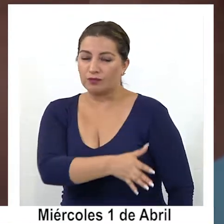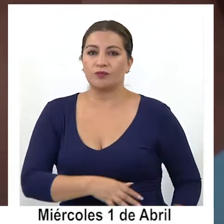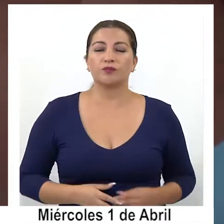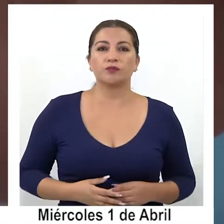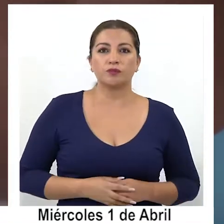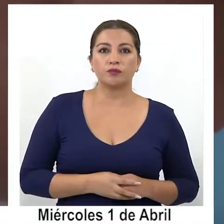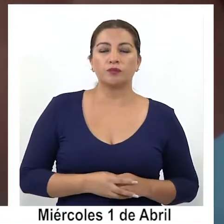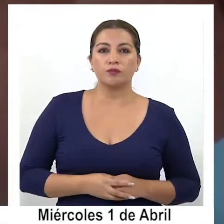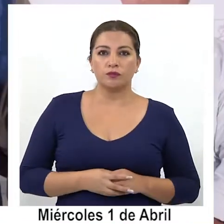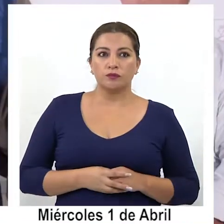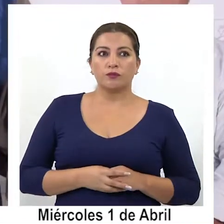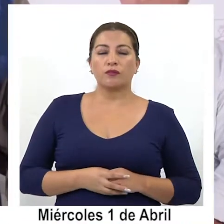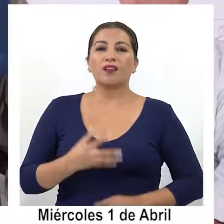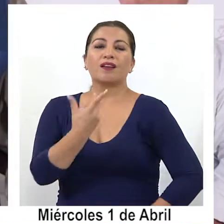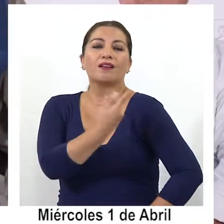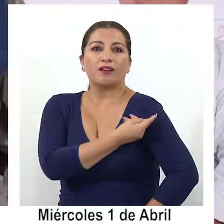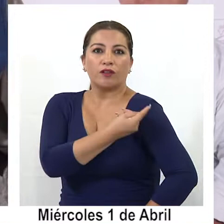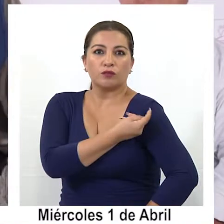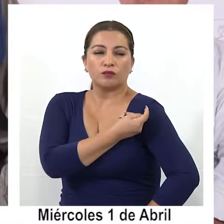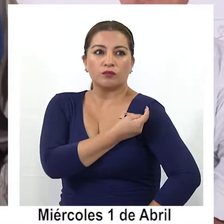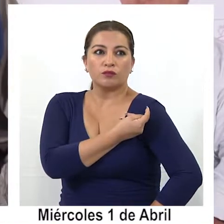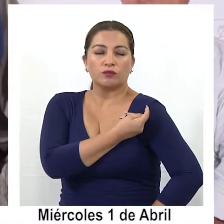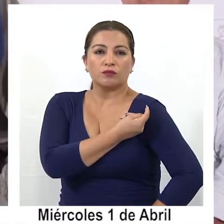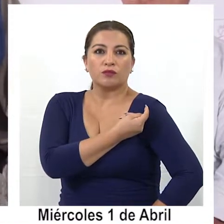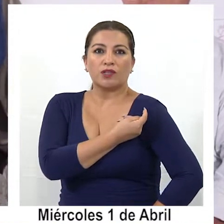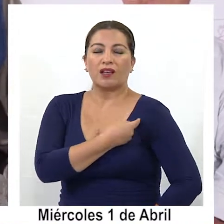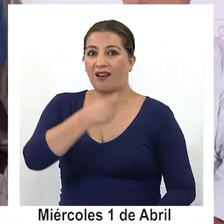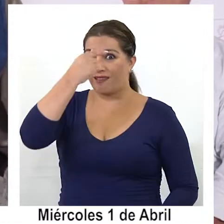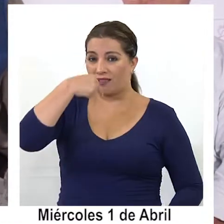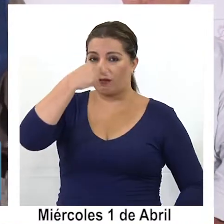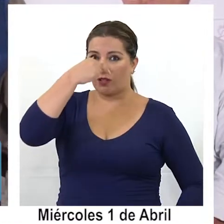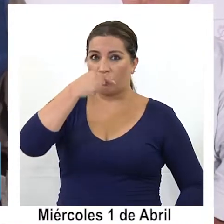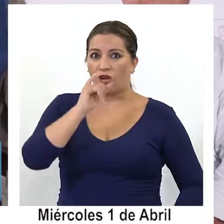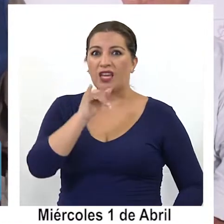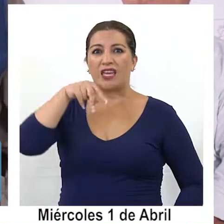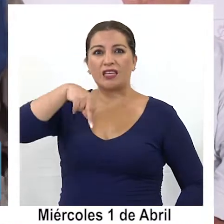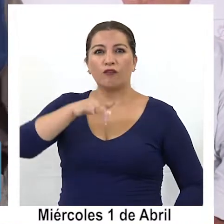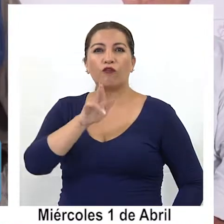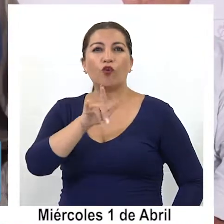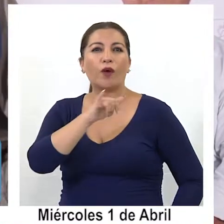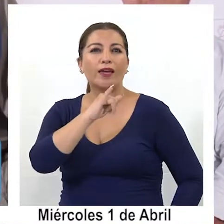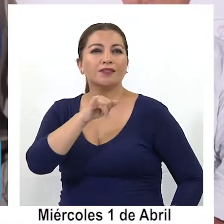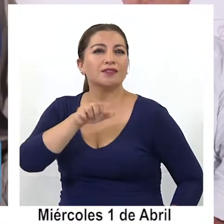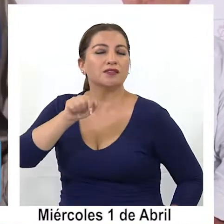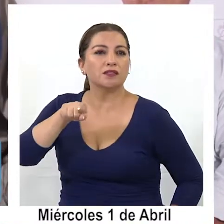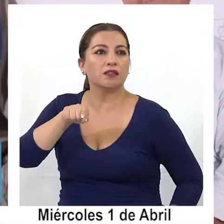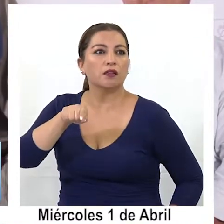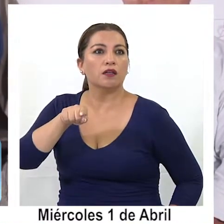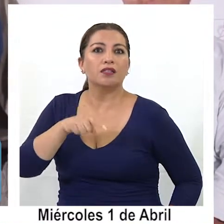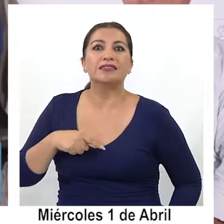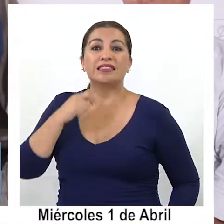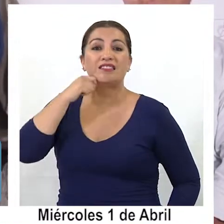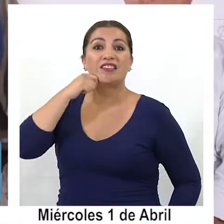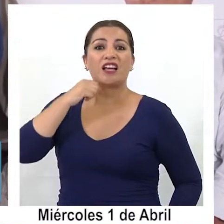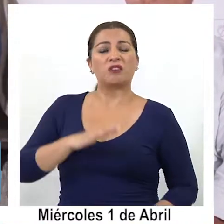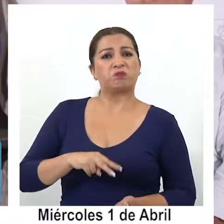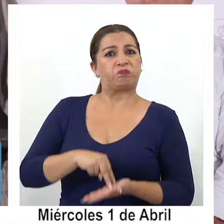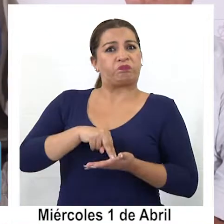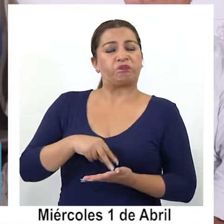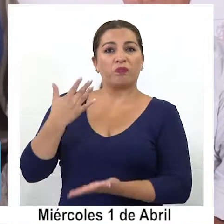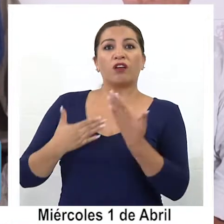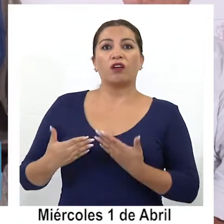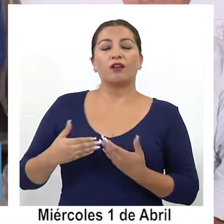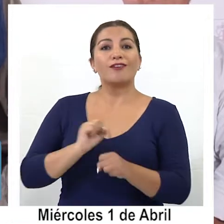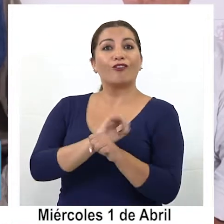Si bien es cierto la vacuna contra la influenza no previene ni tampoco, digamos, nos da inmunidad frente al